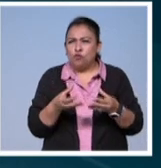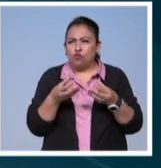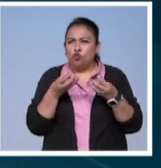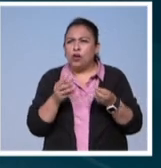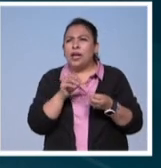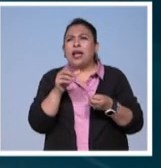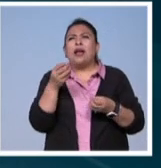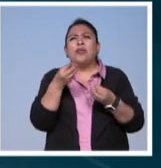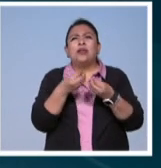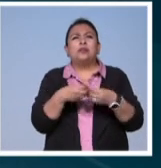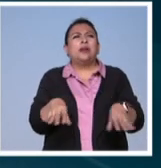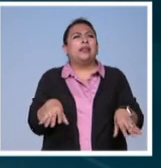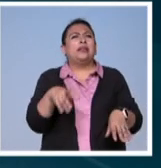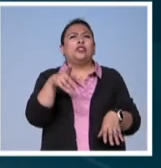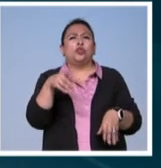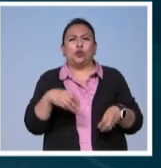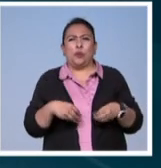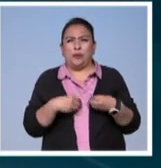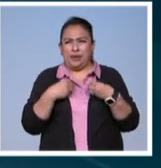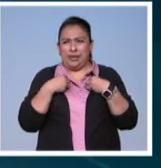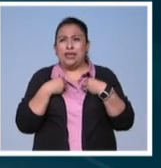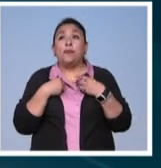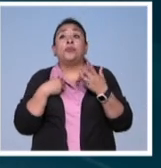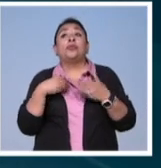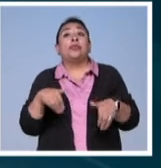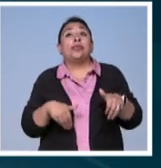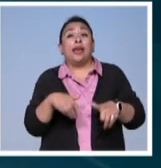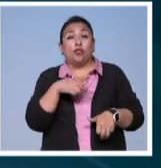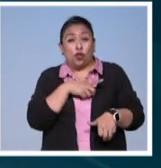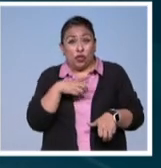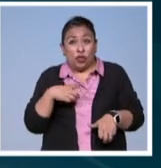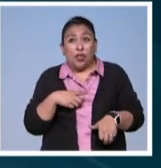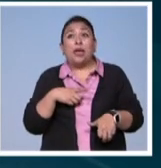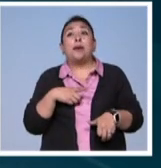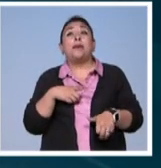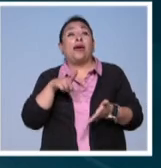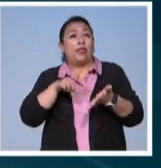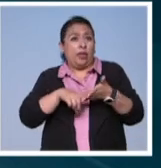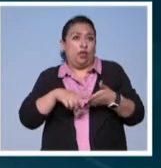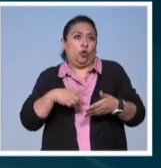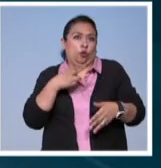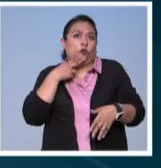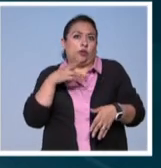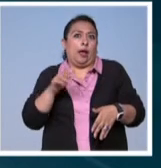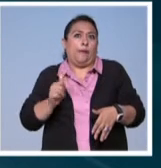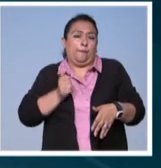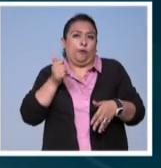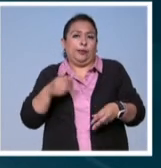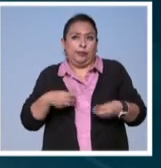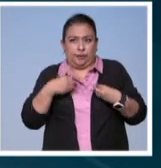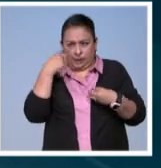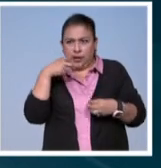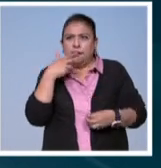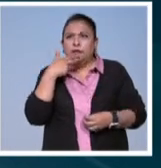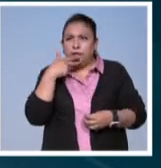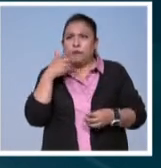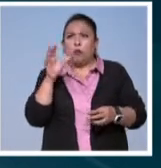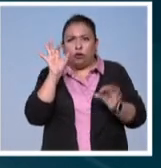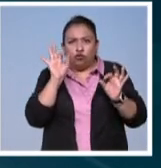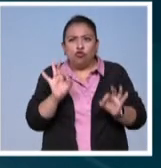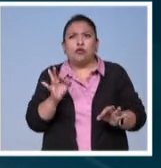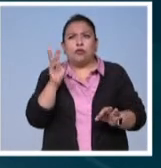los desperdicios de la vida. El teatro tiene que tener la materia de la vida para que funcione o para que suceda,